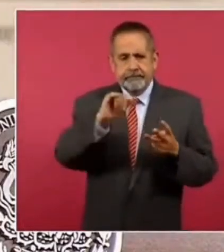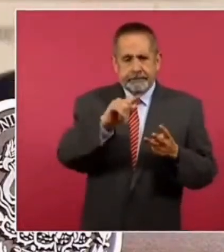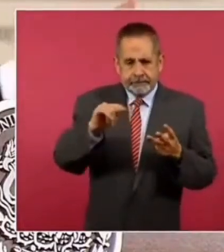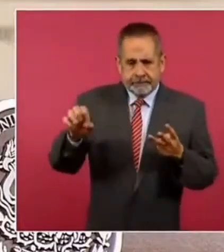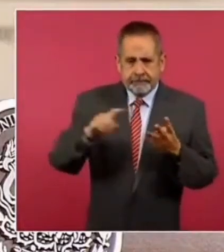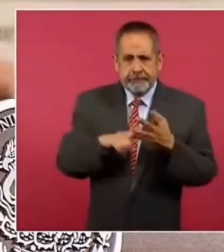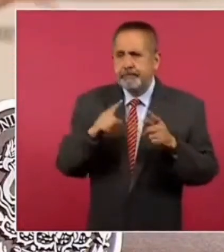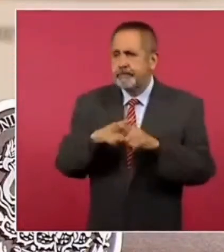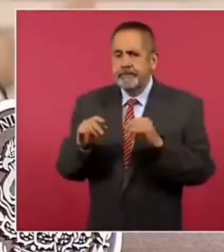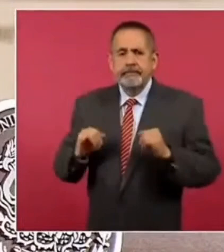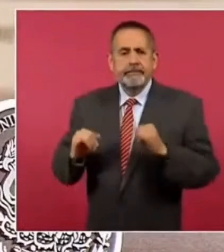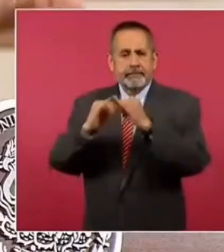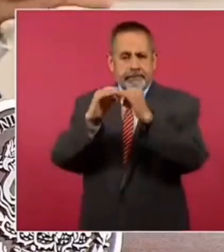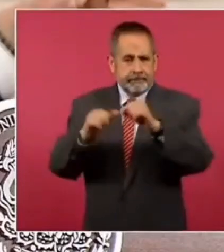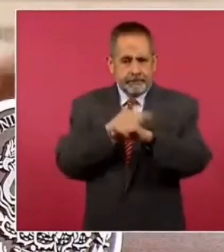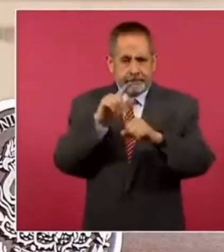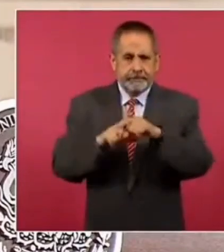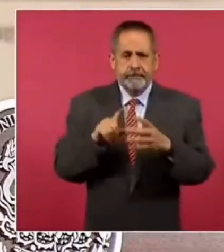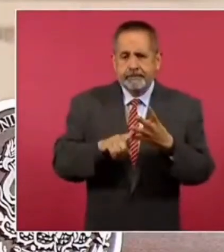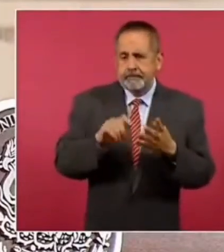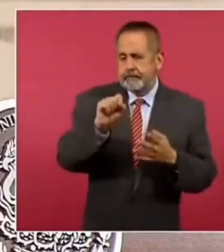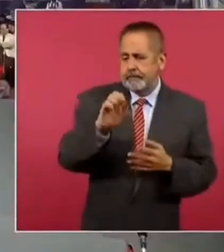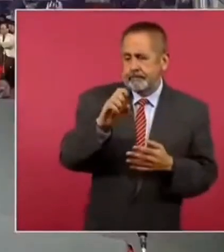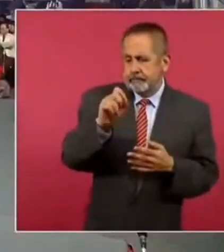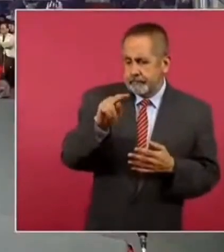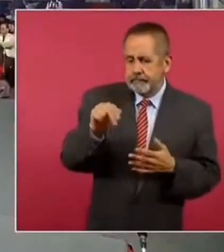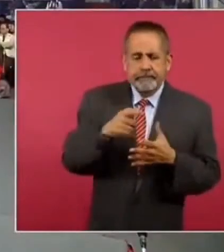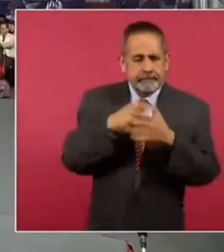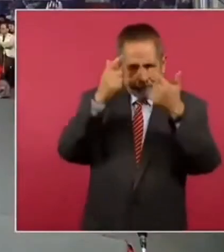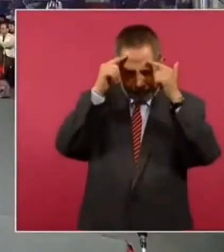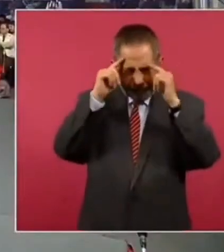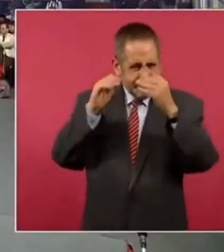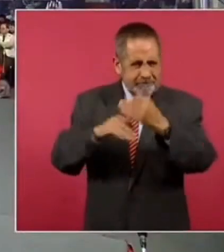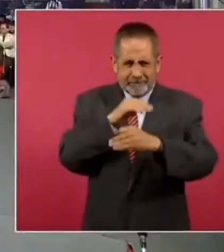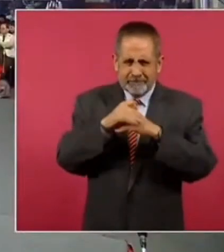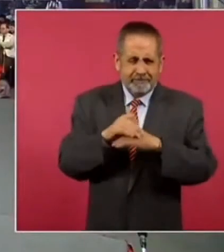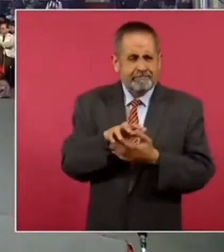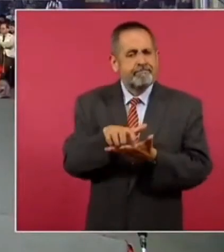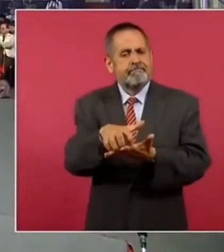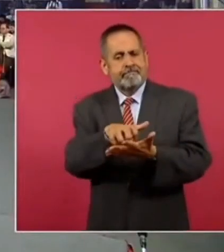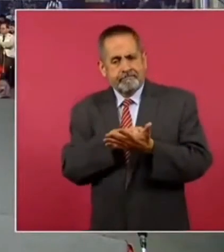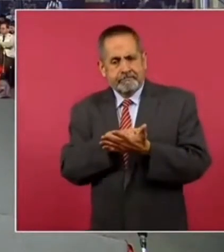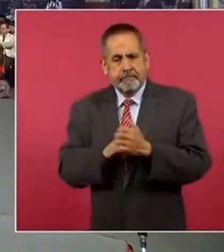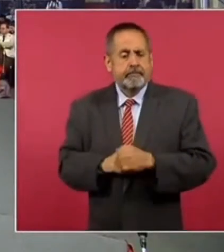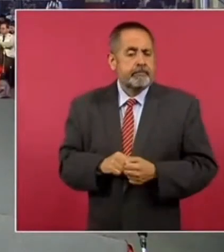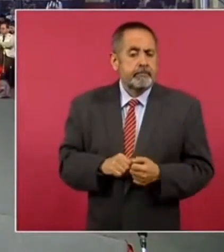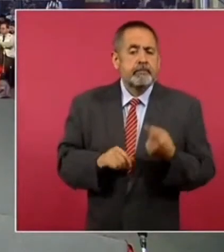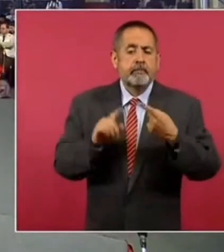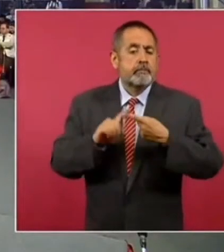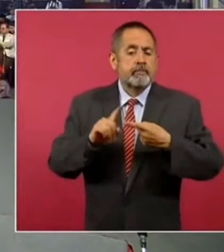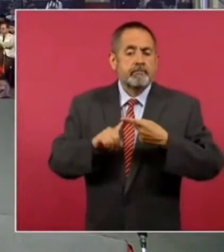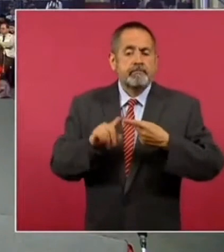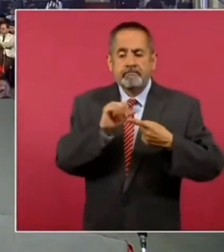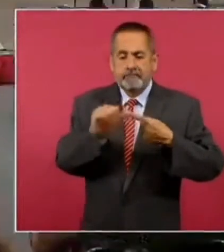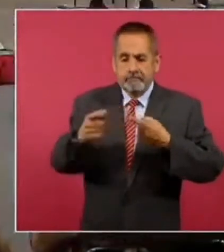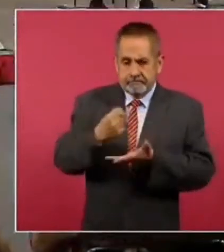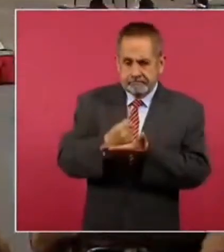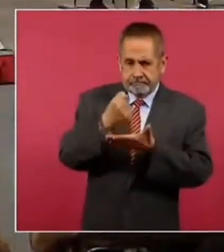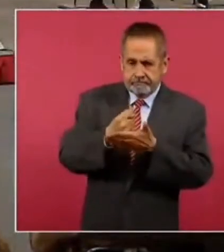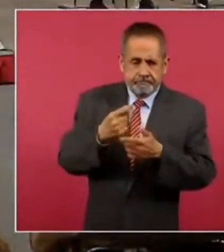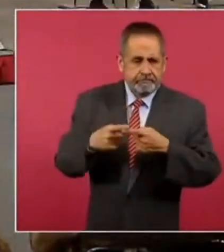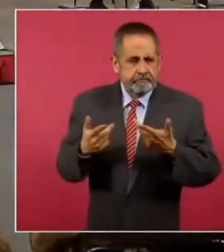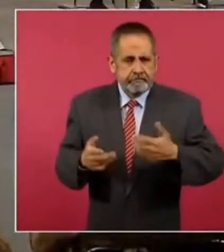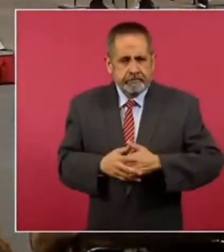los institutos nacionales, la SEDENA, la Marina. La triple optimización tiene que ver primero con la parte clínica o terapéutica, es